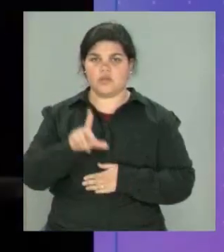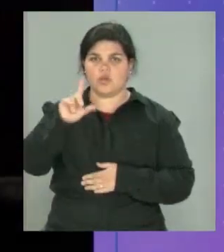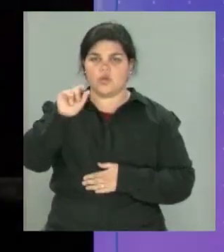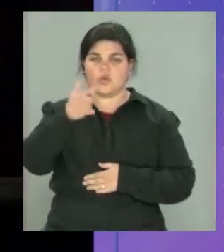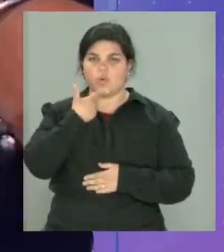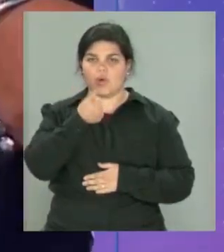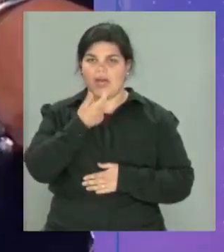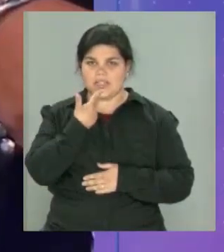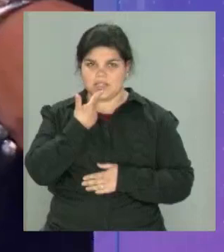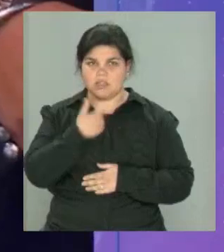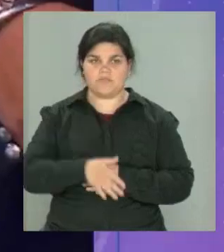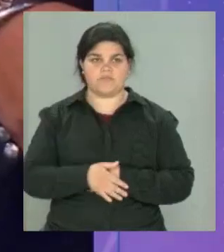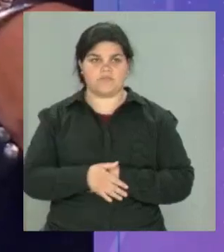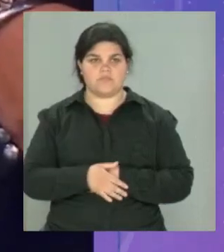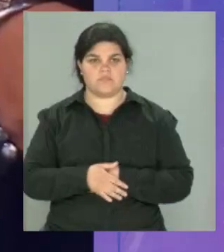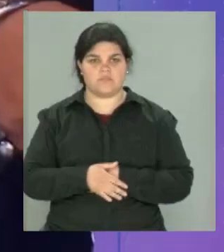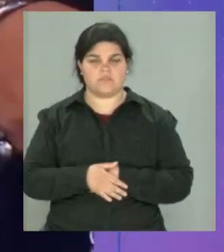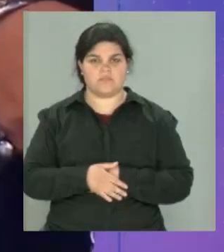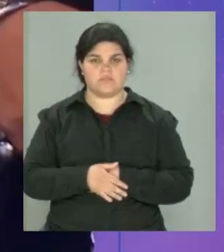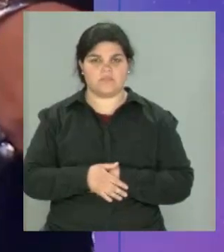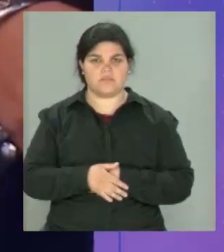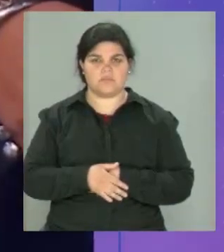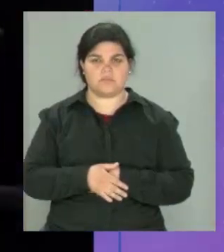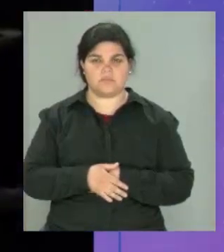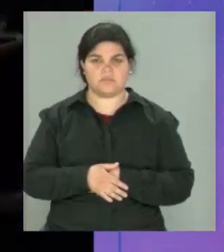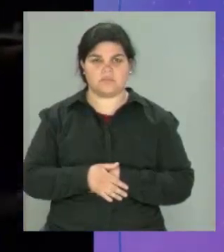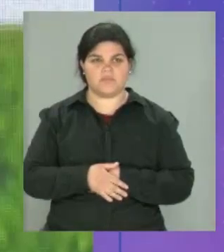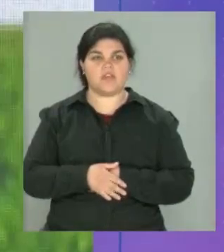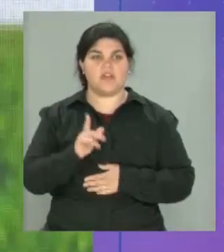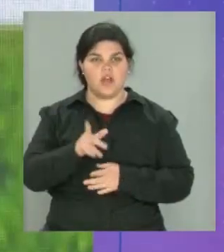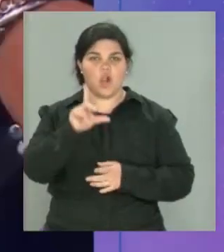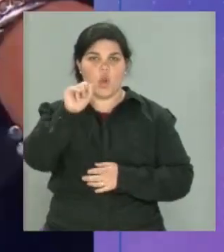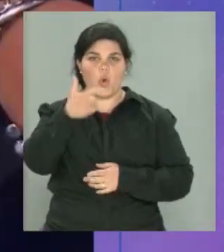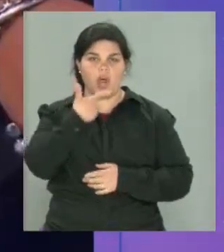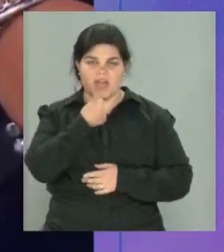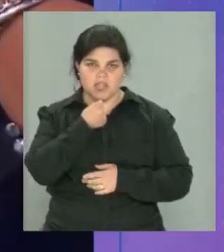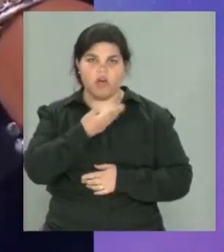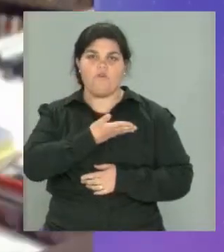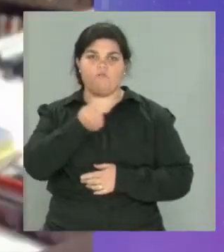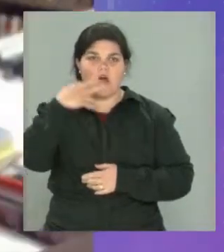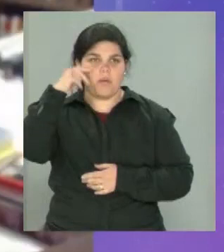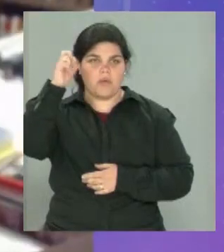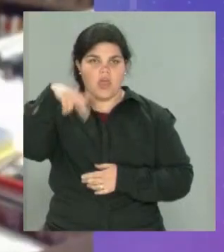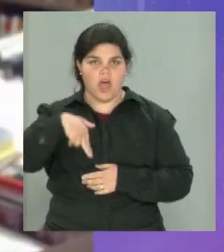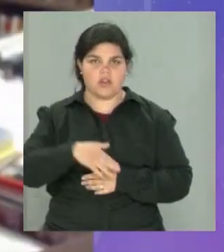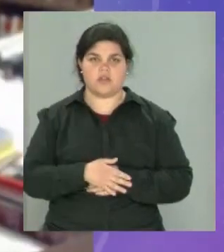Fabián Molares. Como las muelas. Como las muelas. ¡Ah! Lucas Fabián Molares, como las muelas.